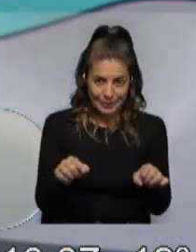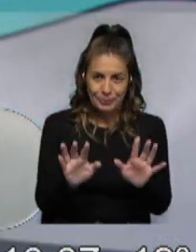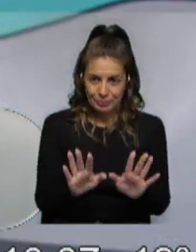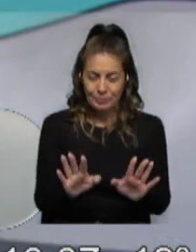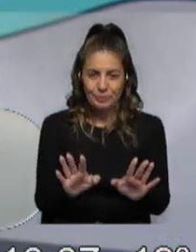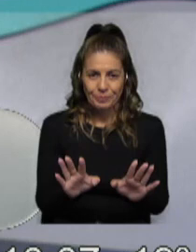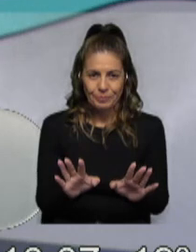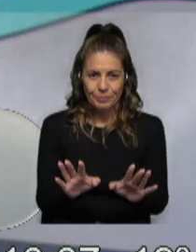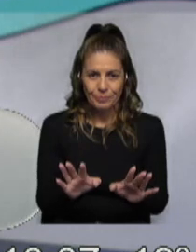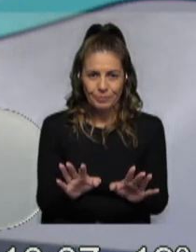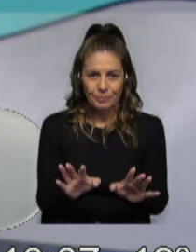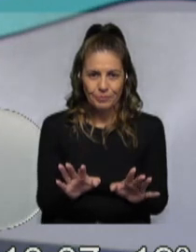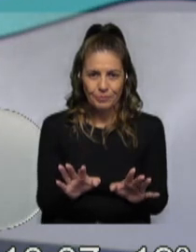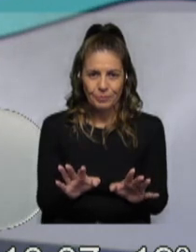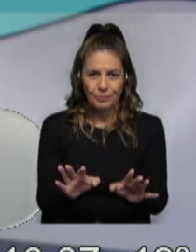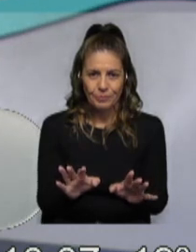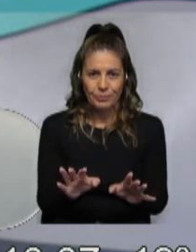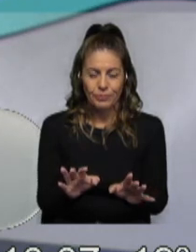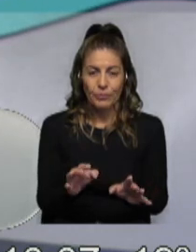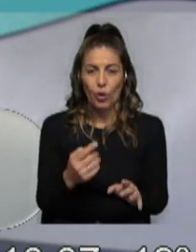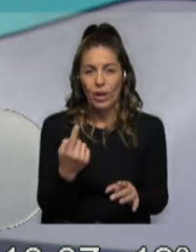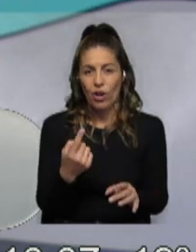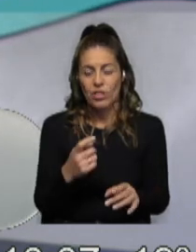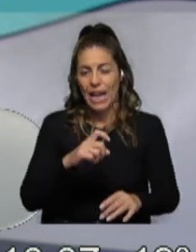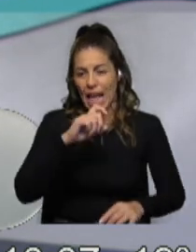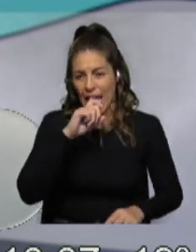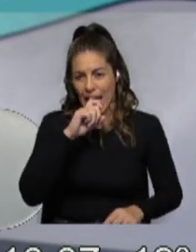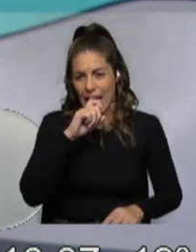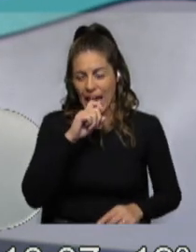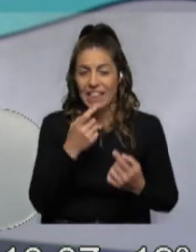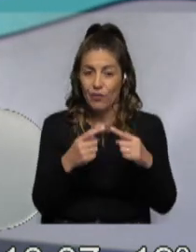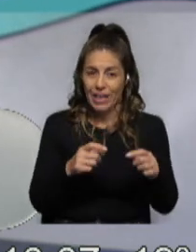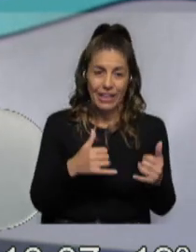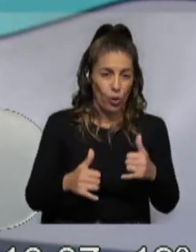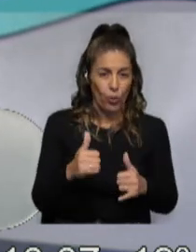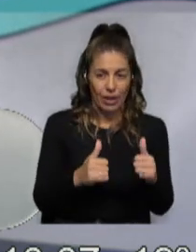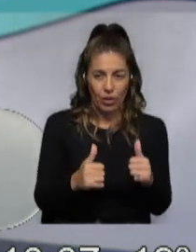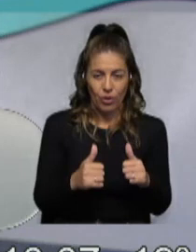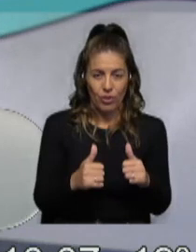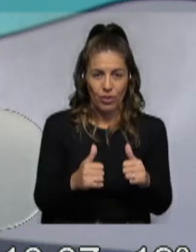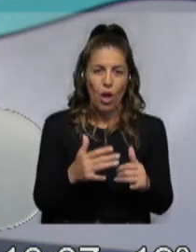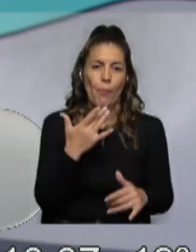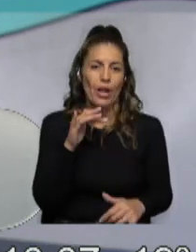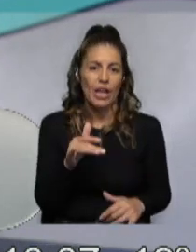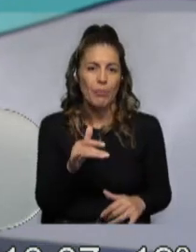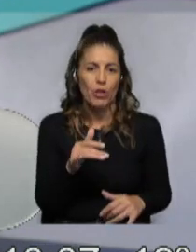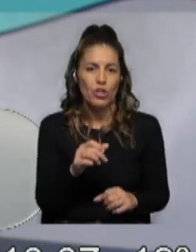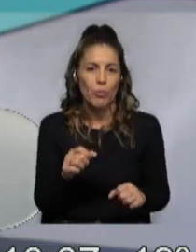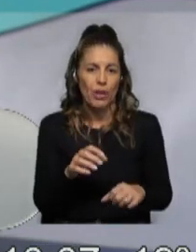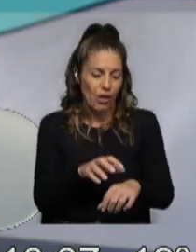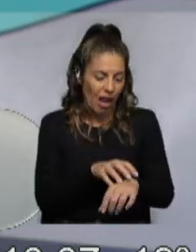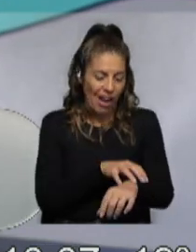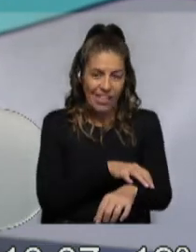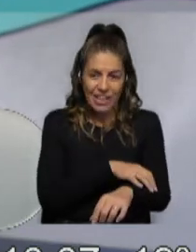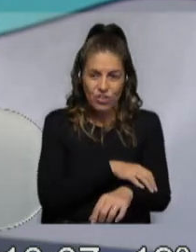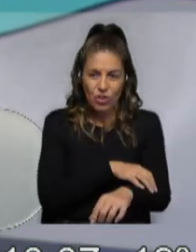paréntesis. Una cosa es la agresividad, otra cosa es el juego también. Exacto, ¿no? Bueno, hay una. Por ejemplo, yo puedo estar lleno de